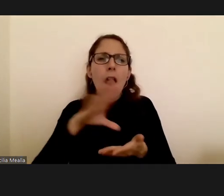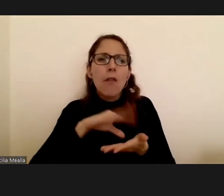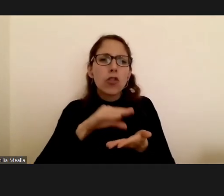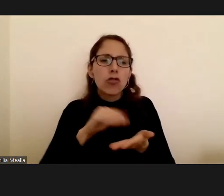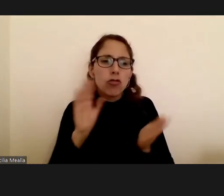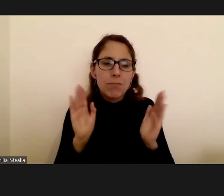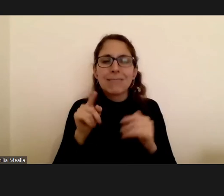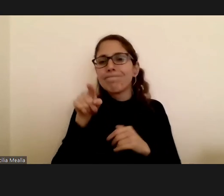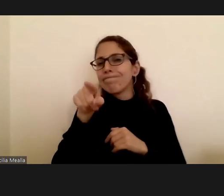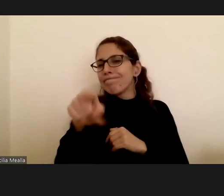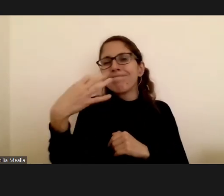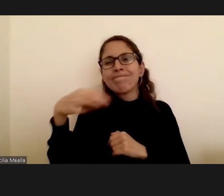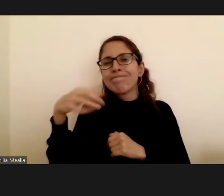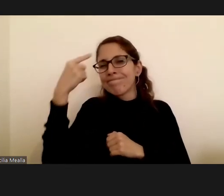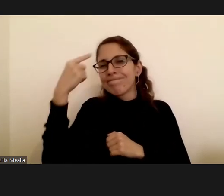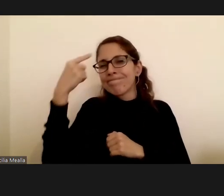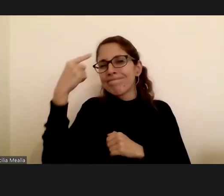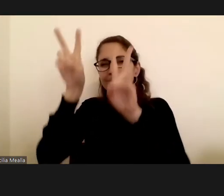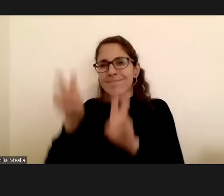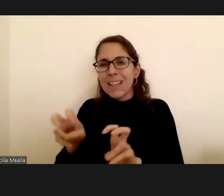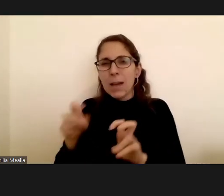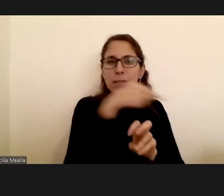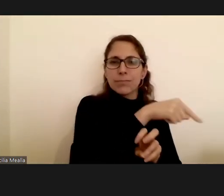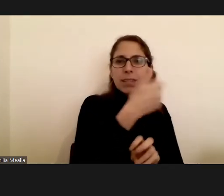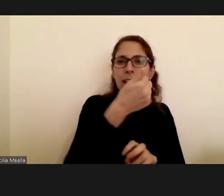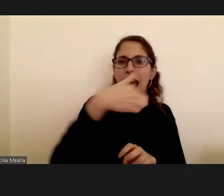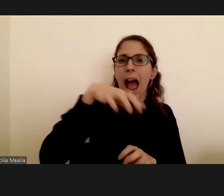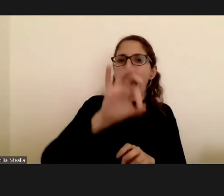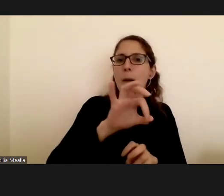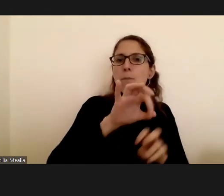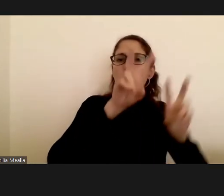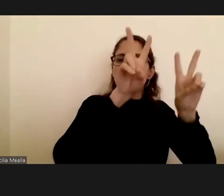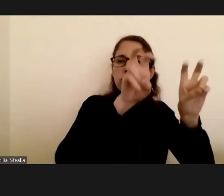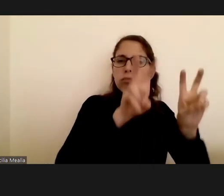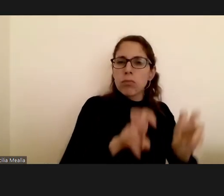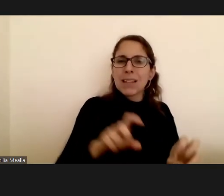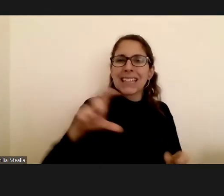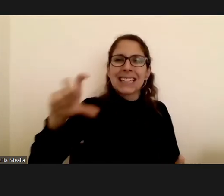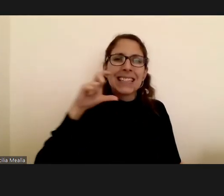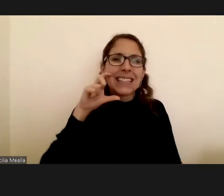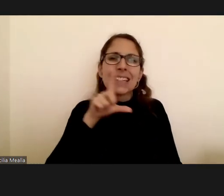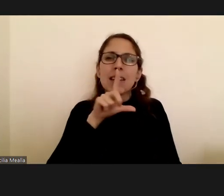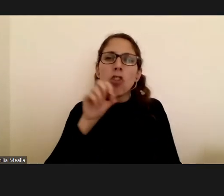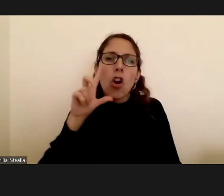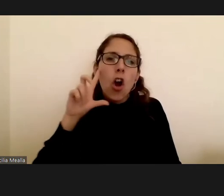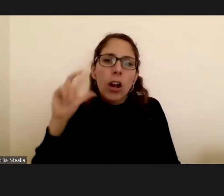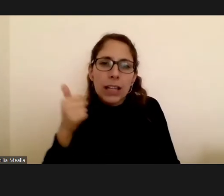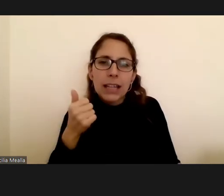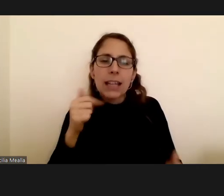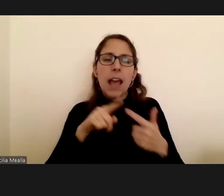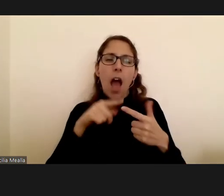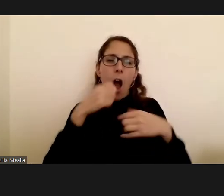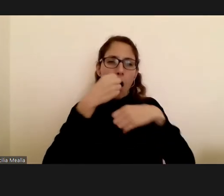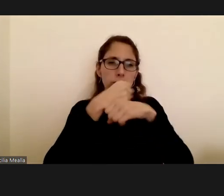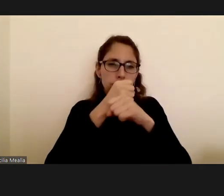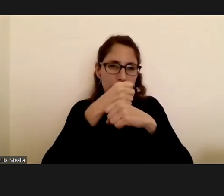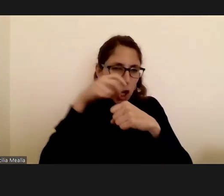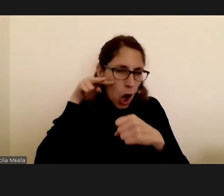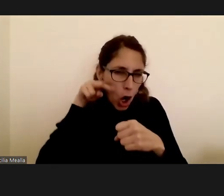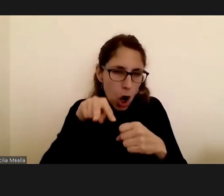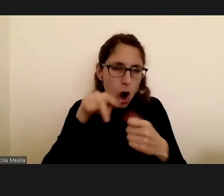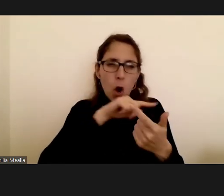los temas de acuerdo a la APO en realidad, porque son los de citología, los de observación microscópica, esos son para esta